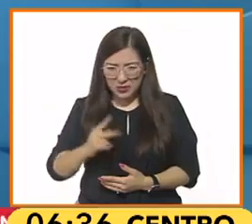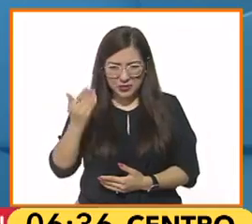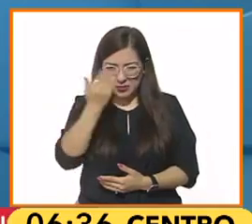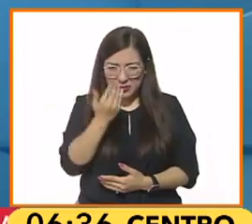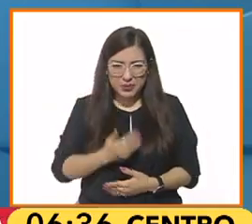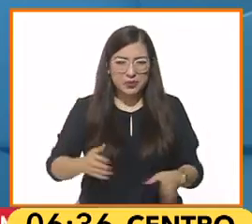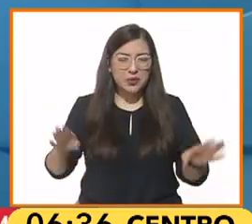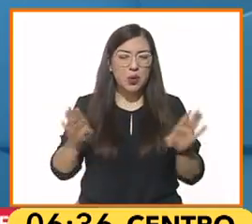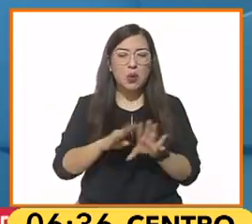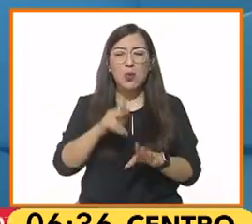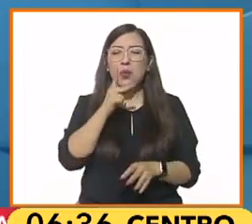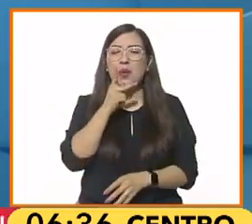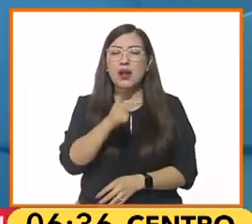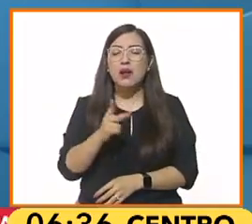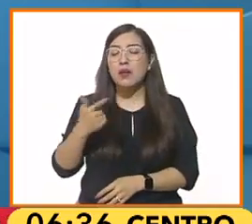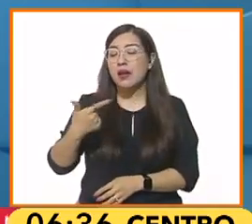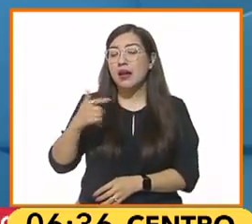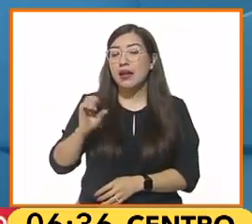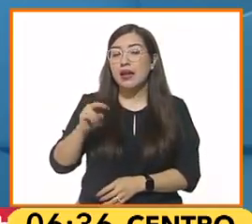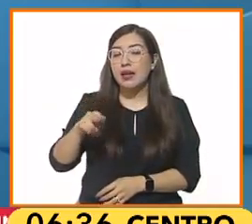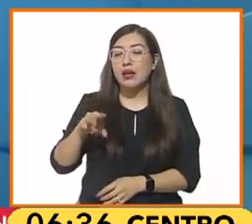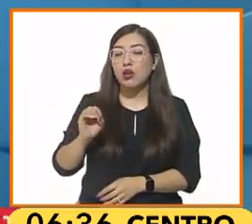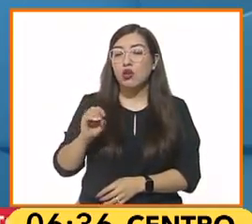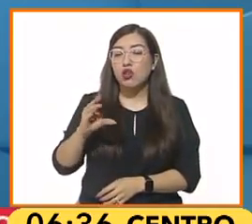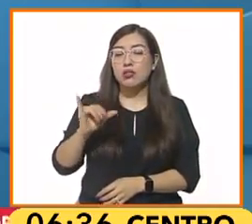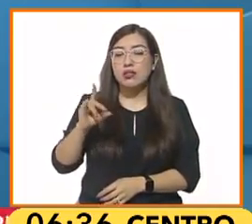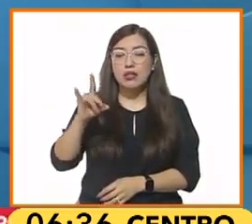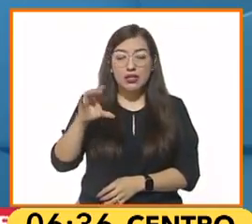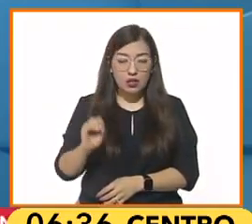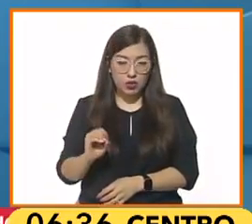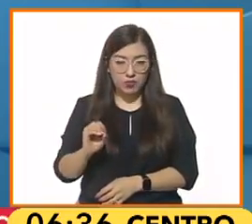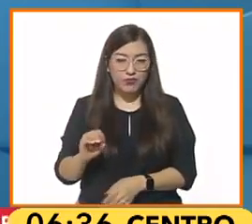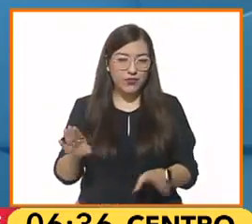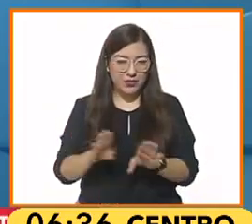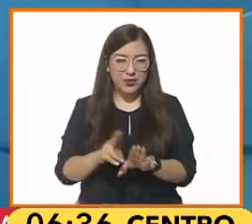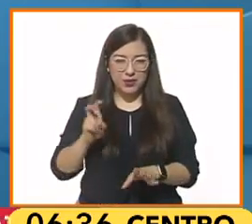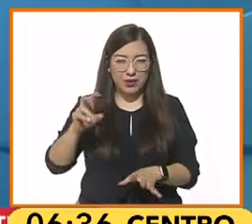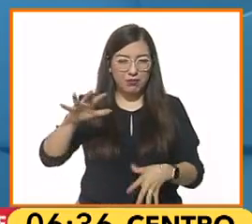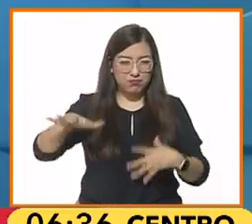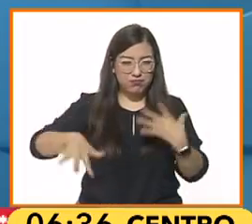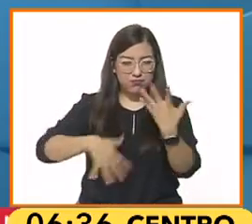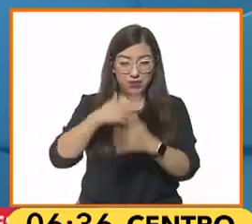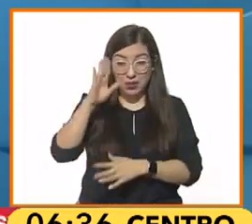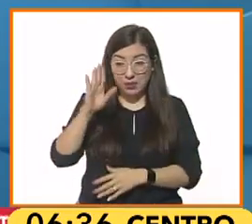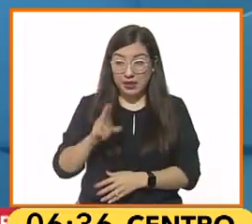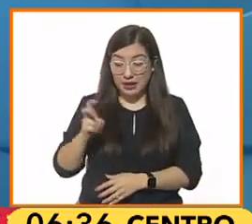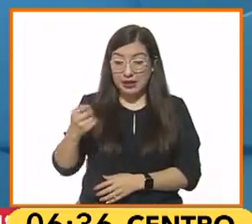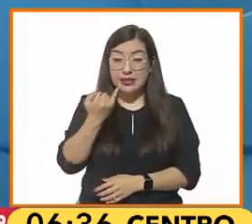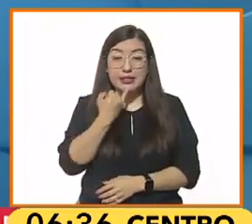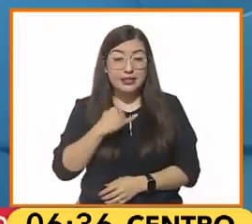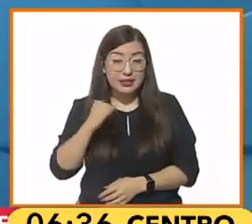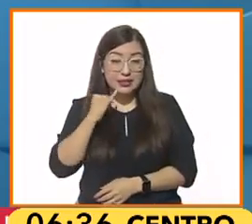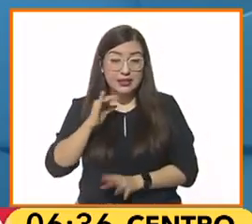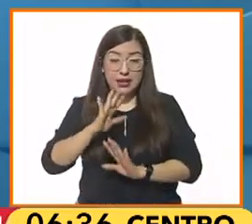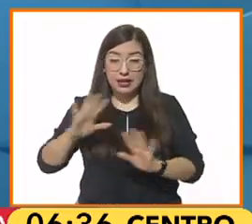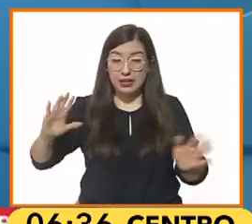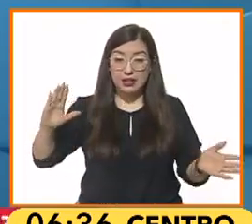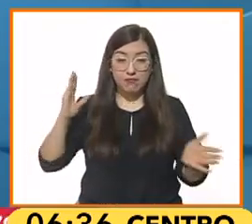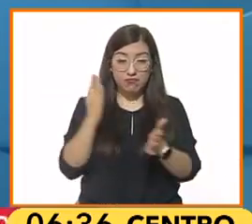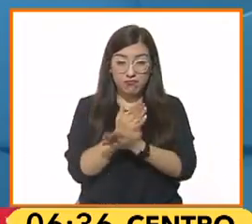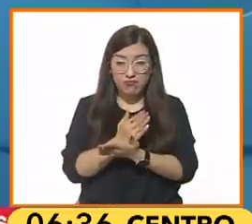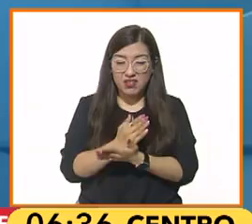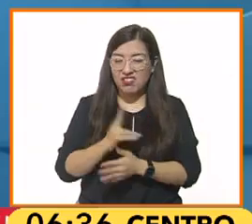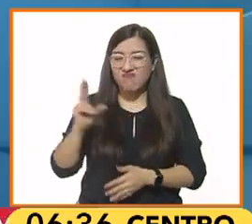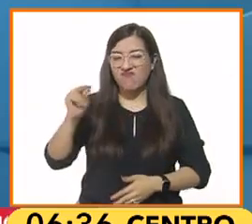de genocidio, de limpieza étnica, pero Israel parece no detenerse y parece no respetar absolutamente ningún acuerdo